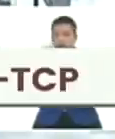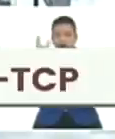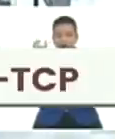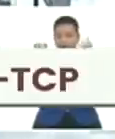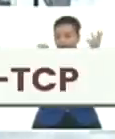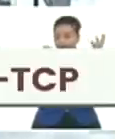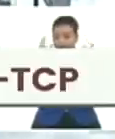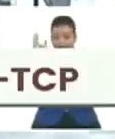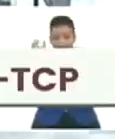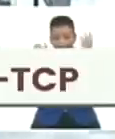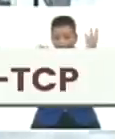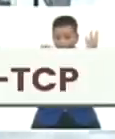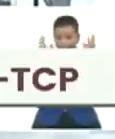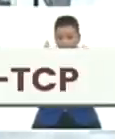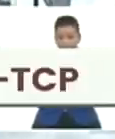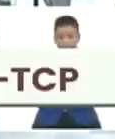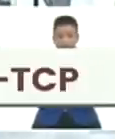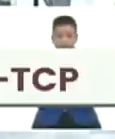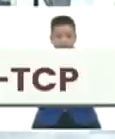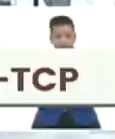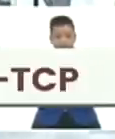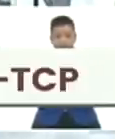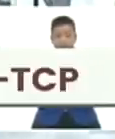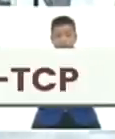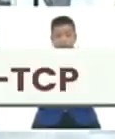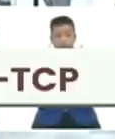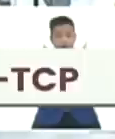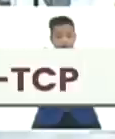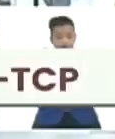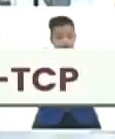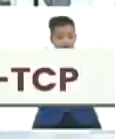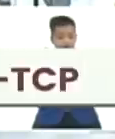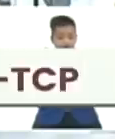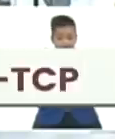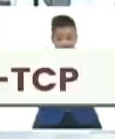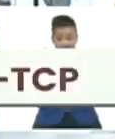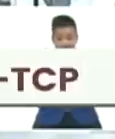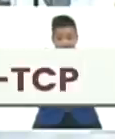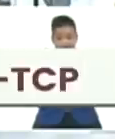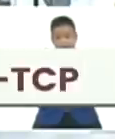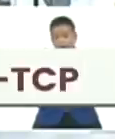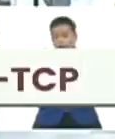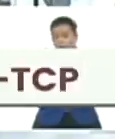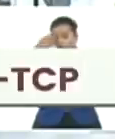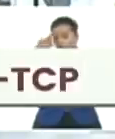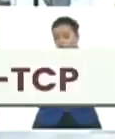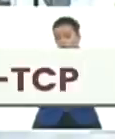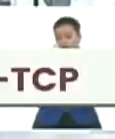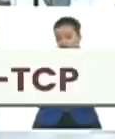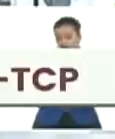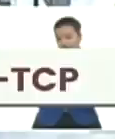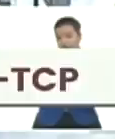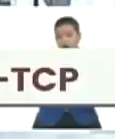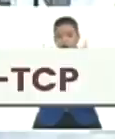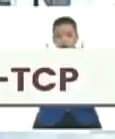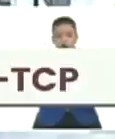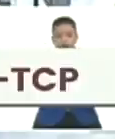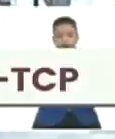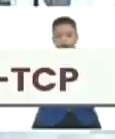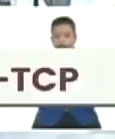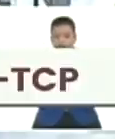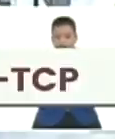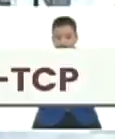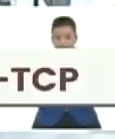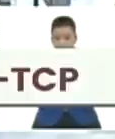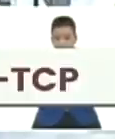cuestionando la política de la OTAN, la política de Estados Unidos, la política